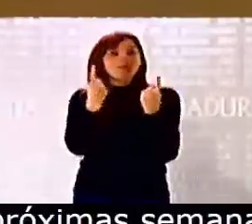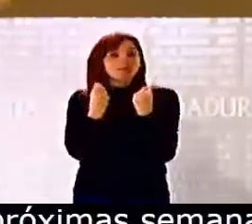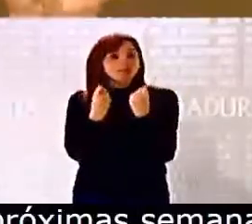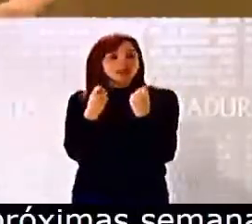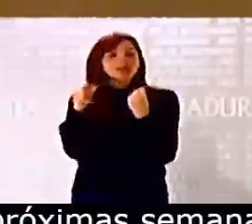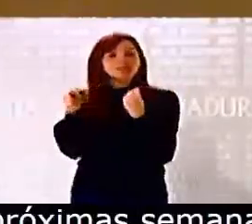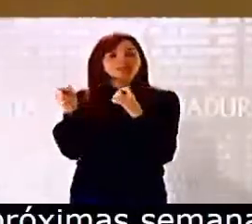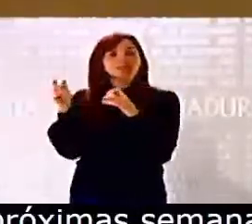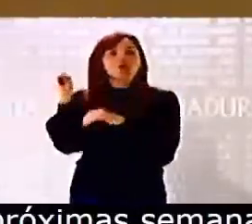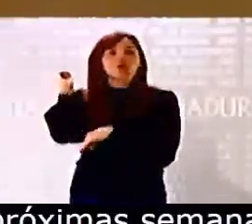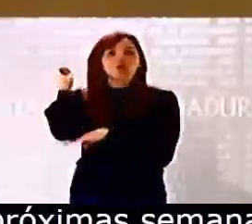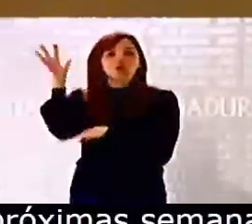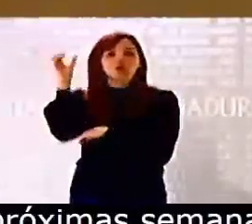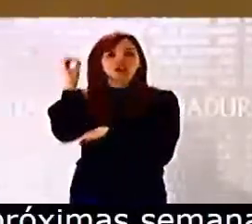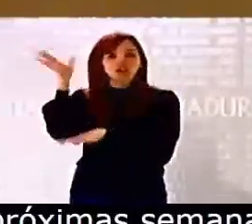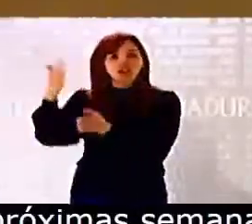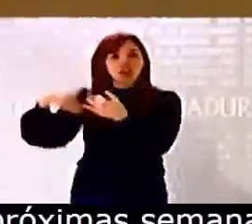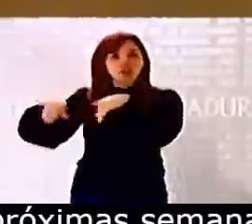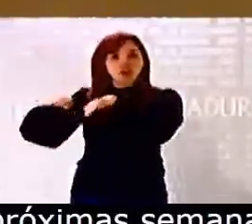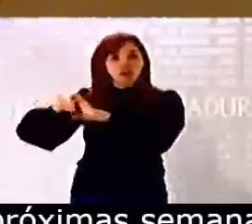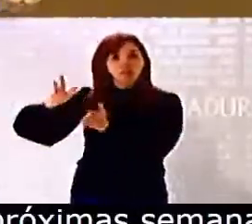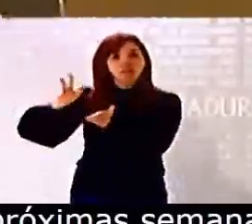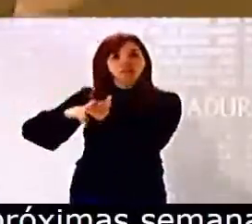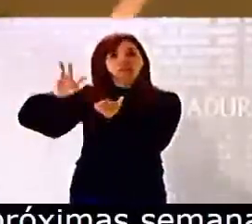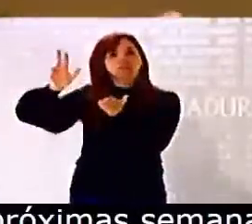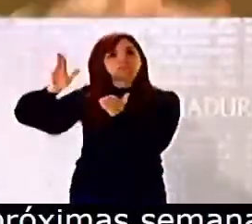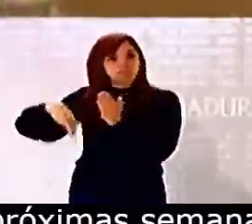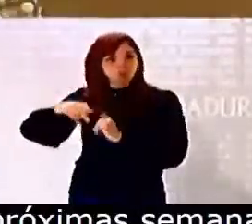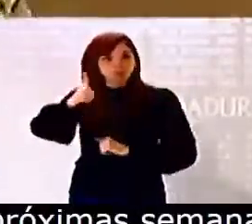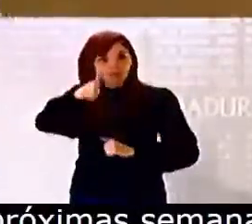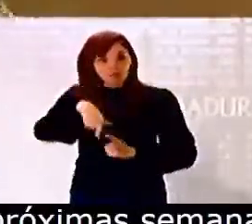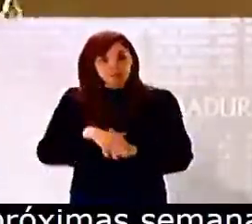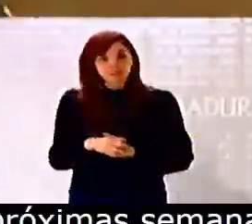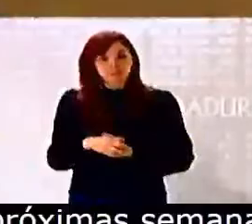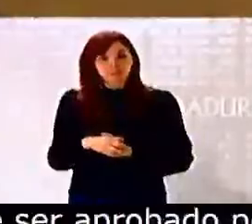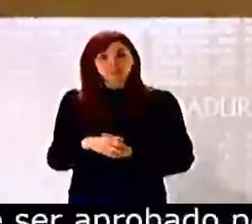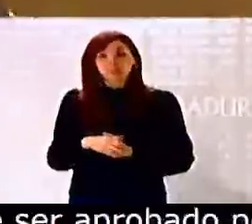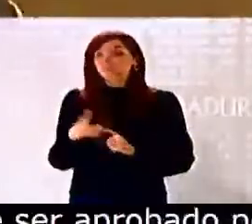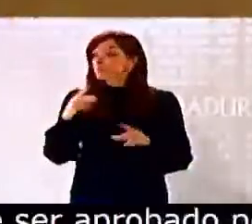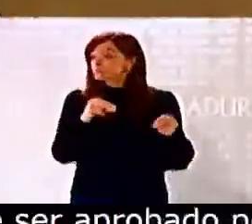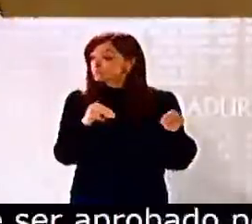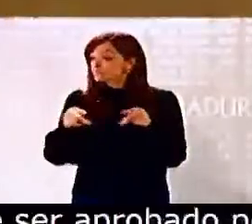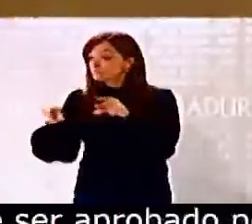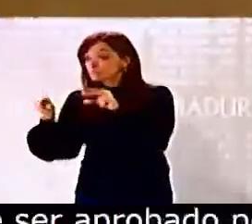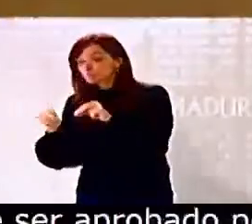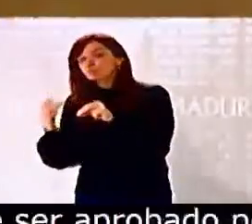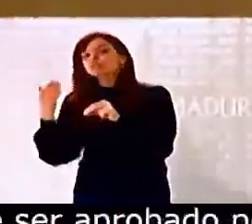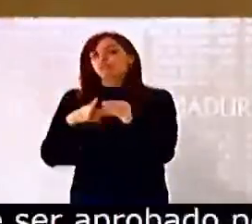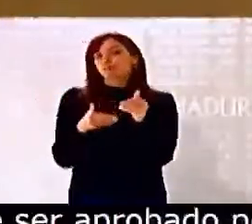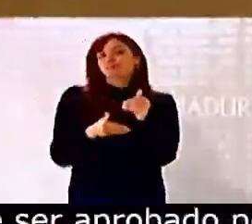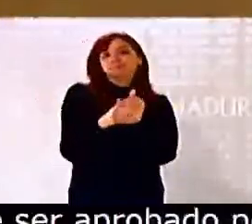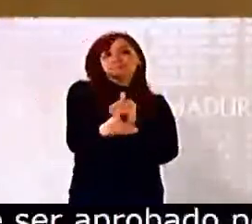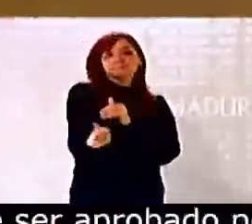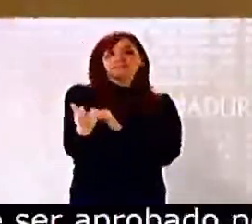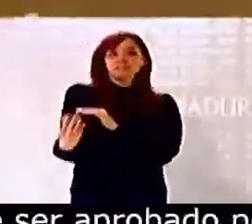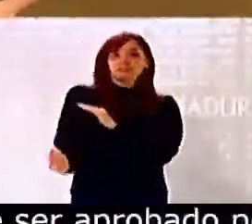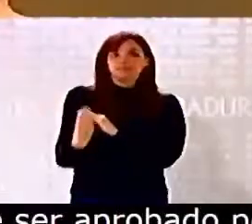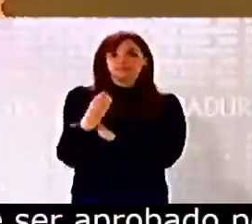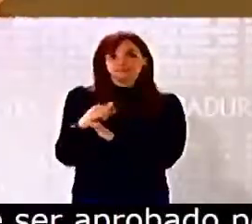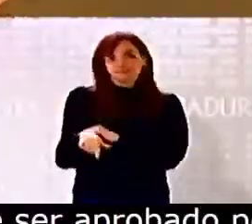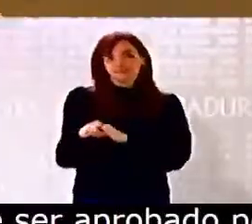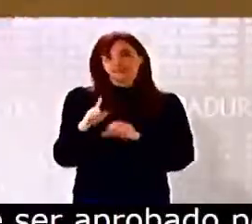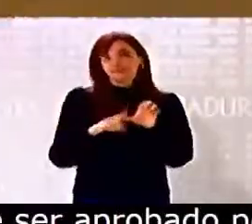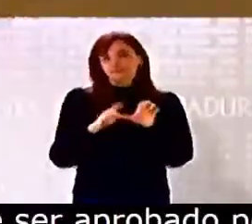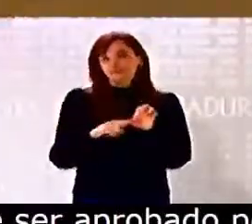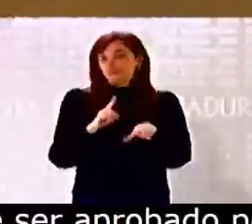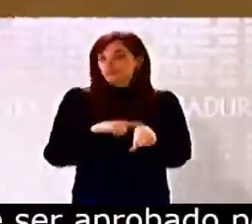Igualdad. Eso ocurrirá en las próximas semanas y será entonces cuando esas transferencias del Estado vengan a Extremadura. No obstante, no tenemos tiempo que